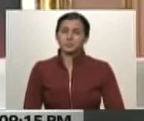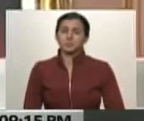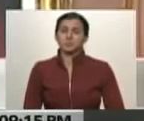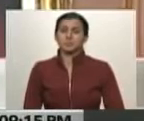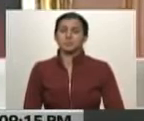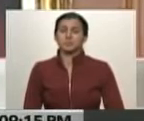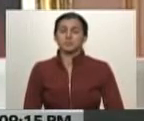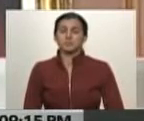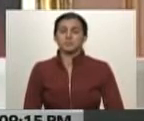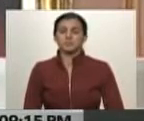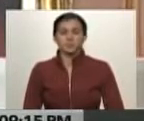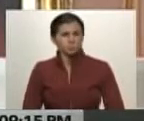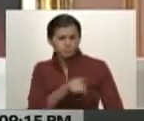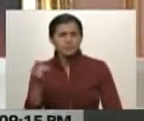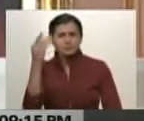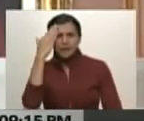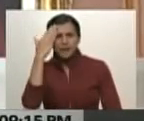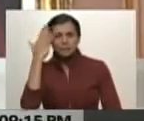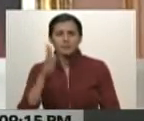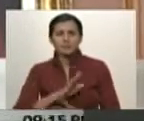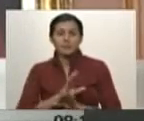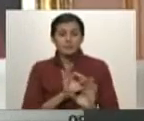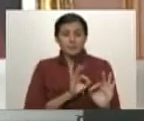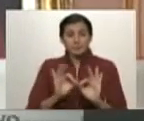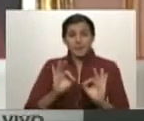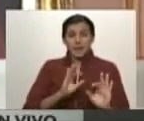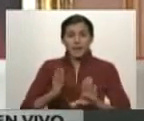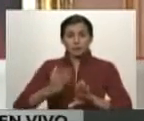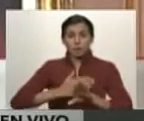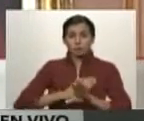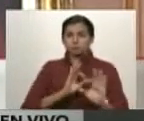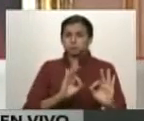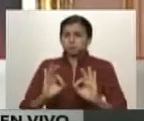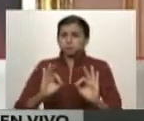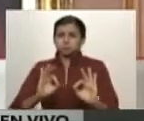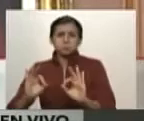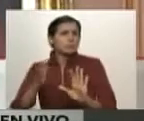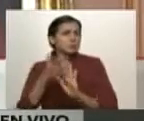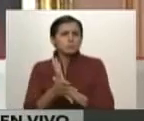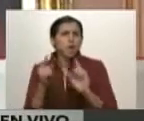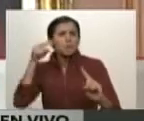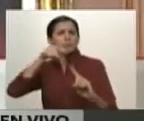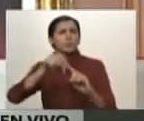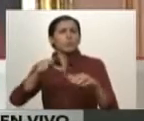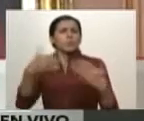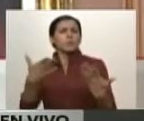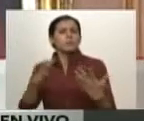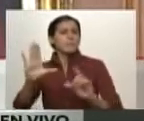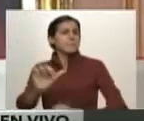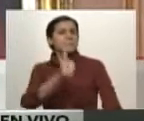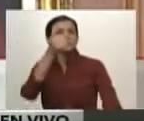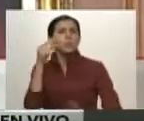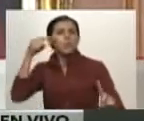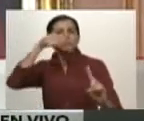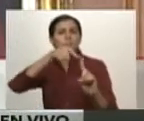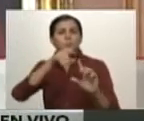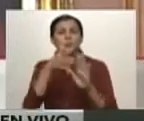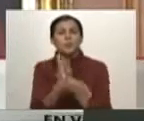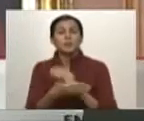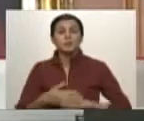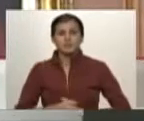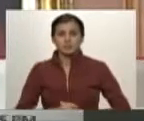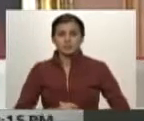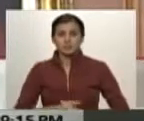hemos estado ustedes saben preparando todo para un objetivo central que nuestro